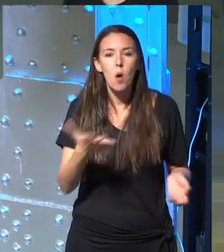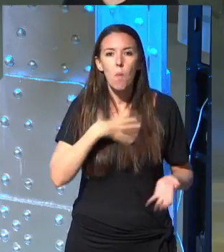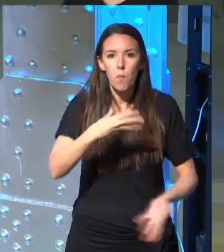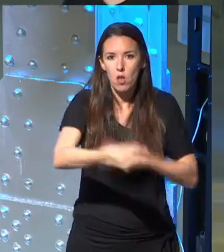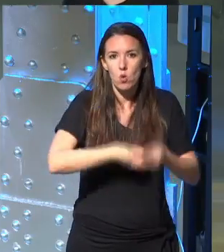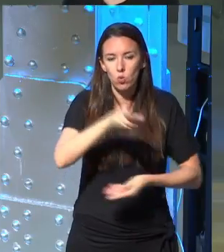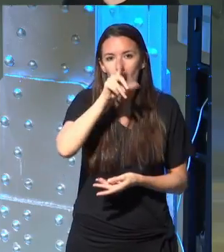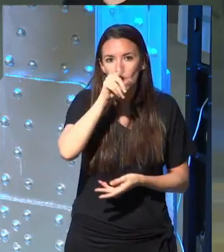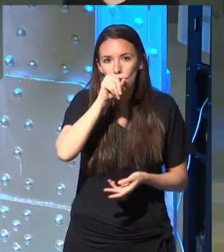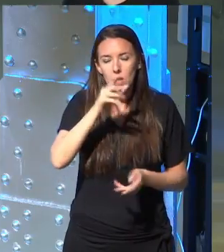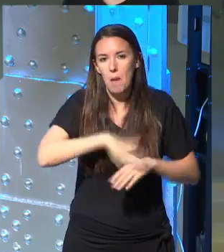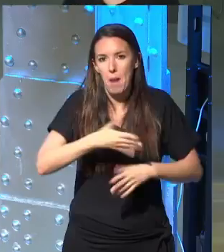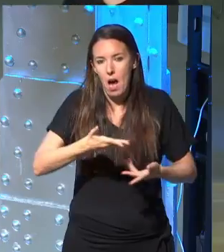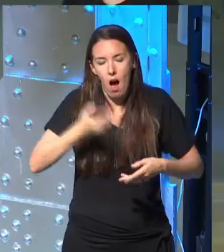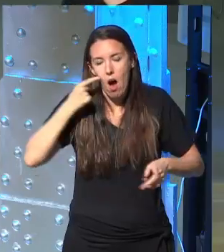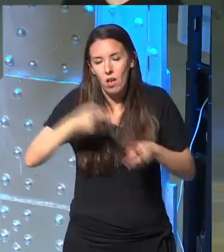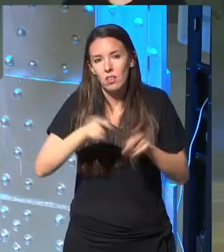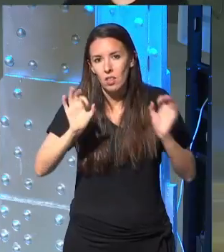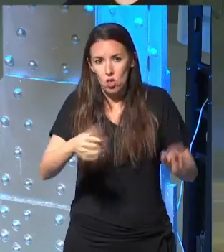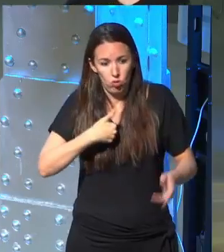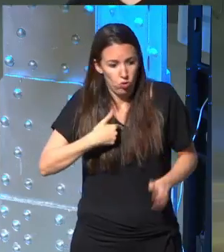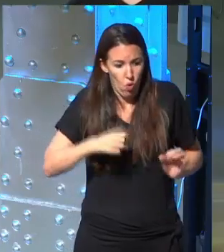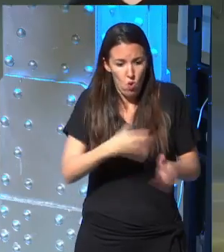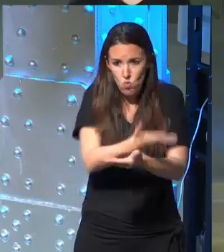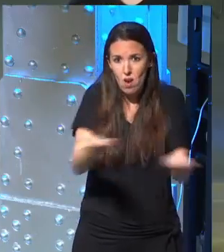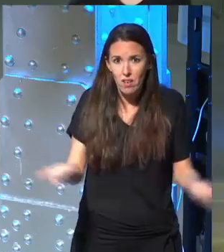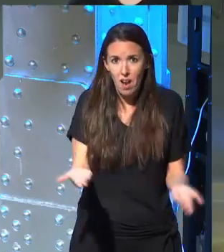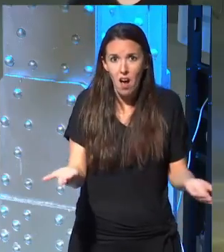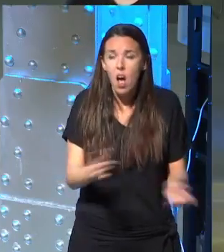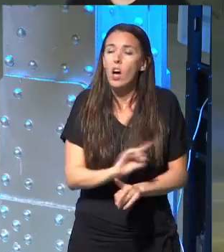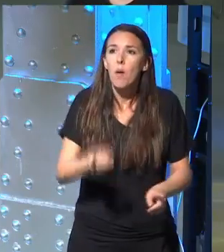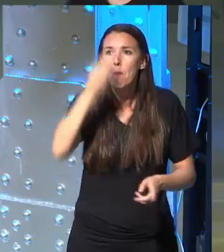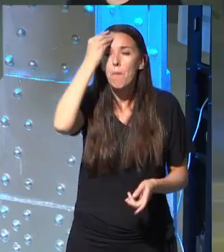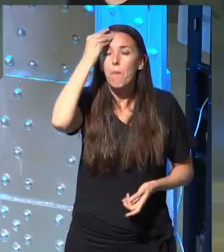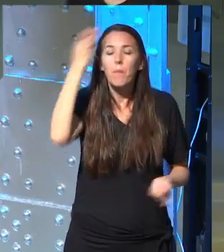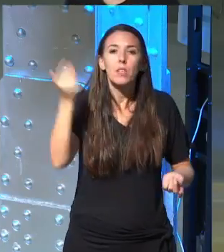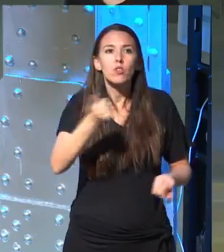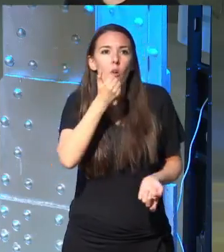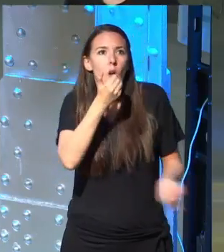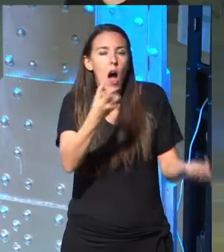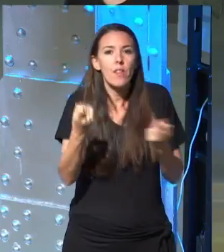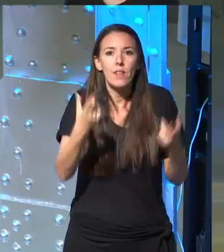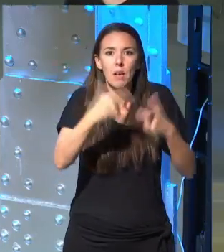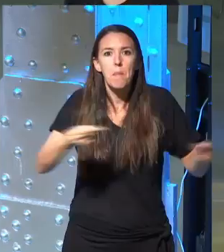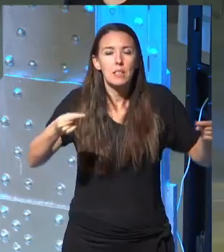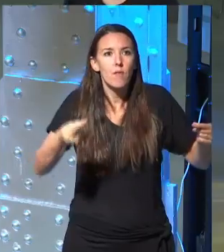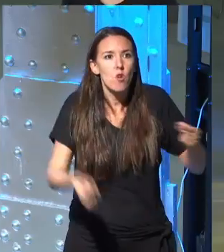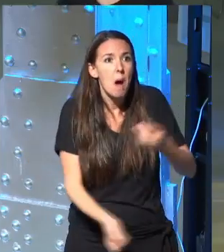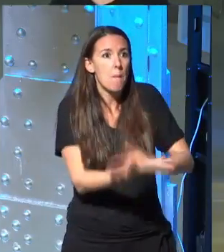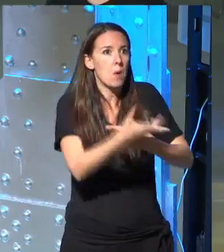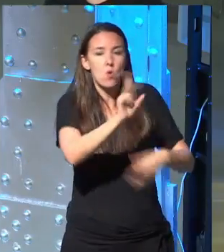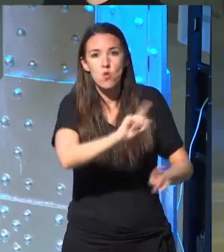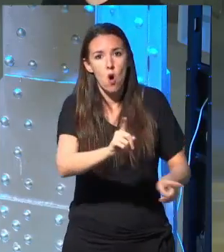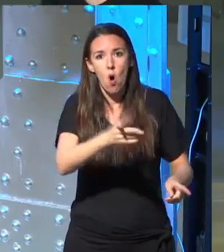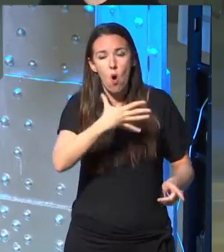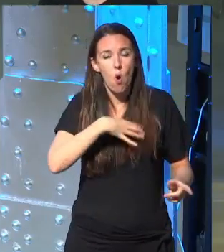puede utilizar Twitter para, vamos, tanto yo como cualquiera. Pero tampoco creo que haga falta crear una plataforma. Creo que las